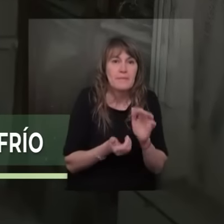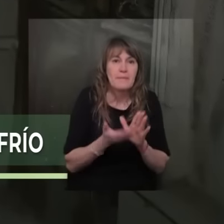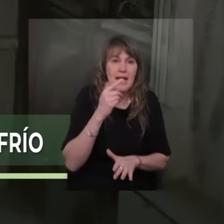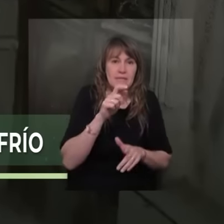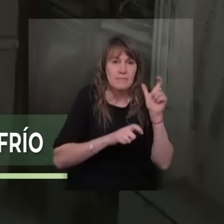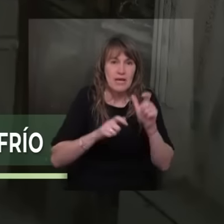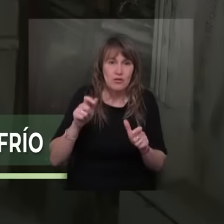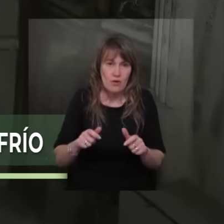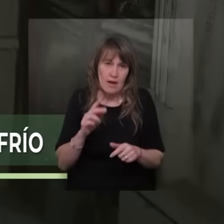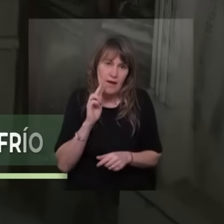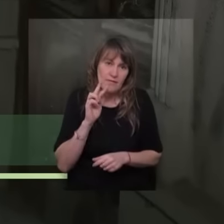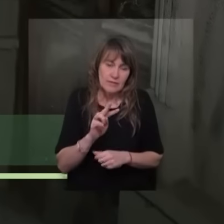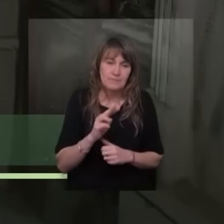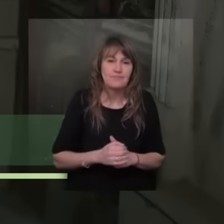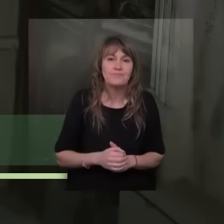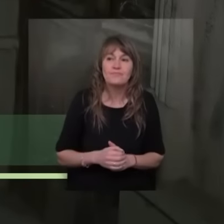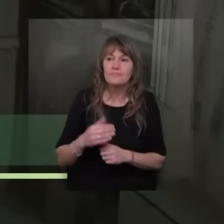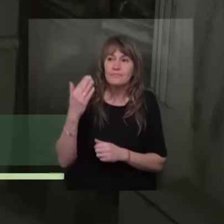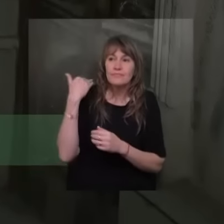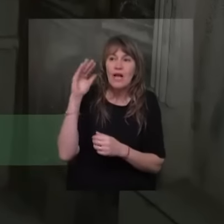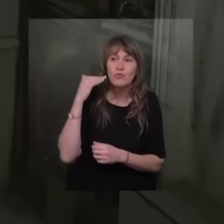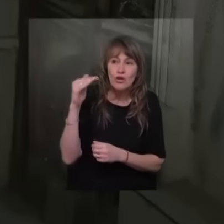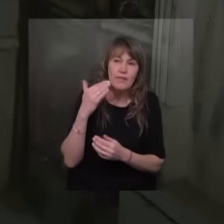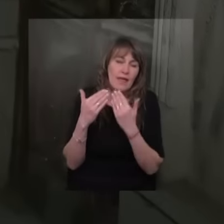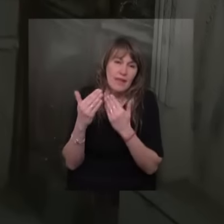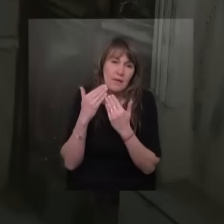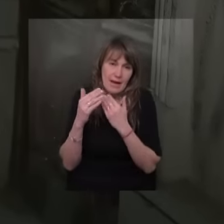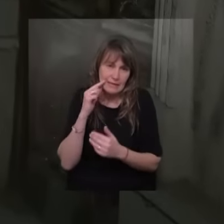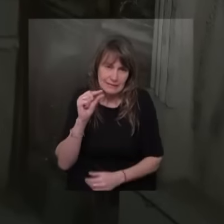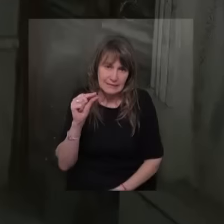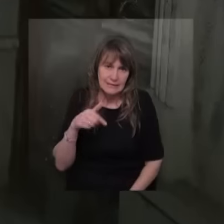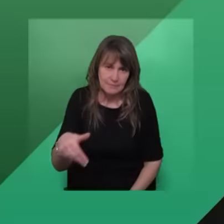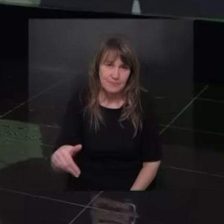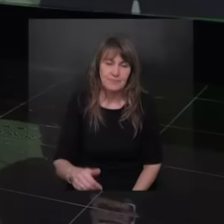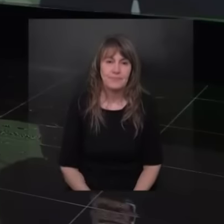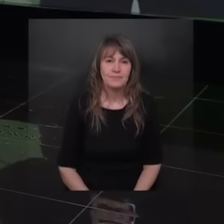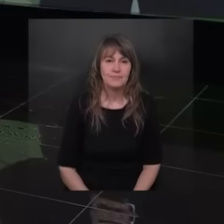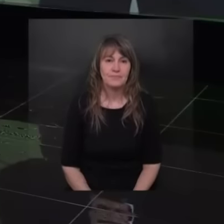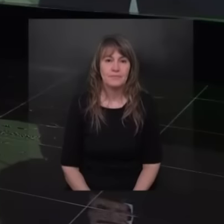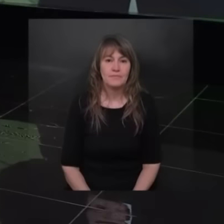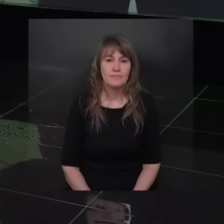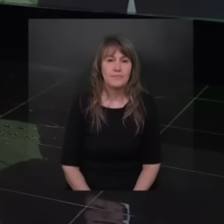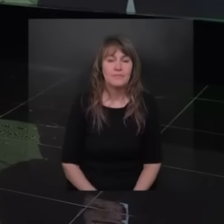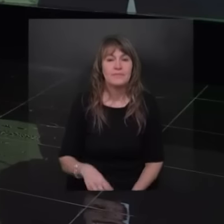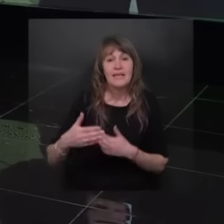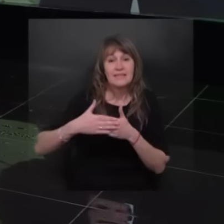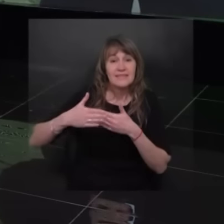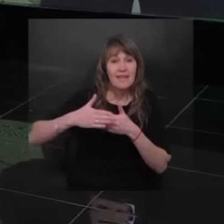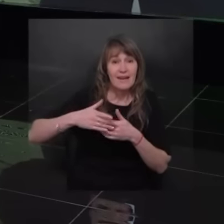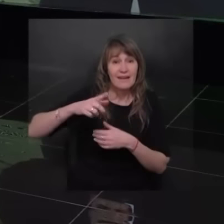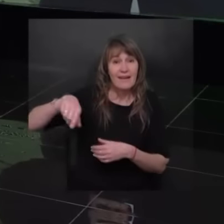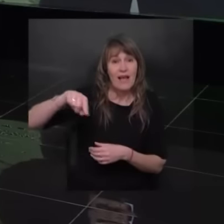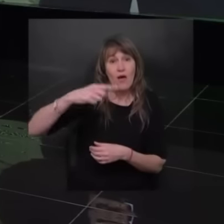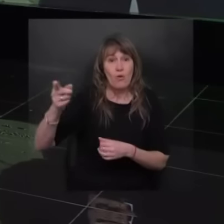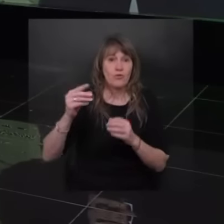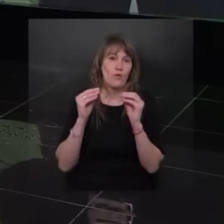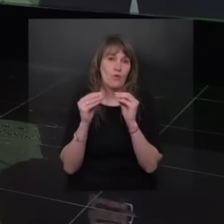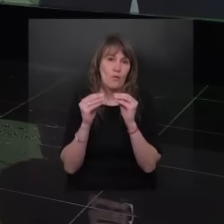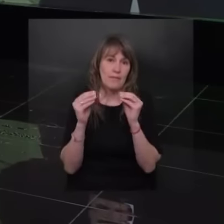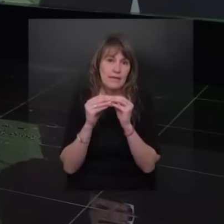vamos a estar hablando con autoridades del mide sobre este asunto y A pocas cuadras pero con otra agenda aparece Diego